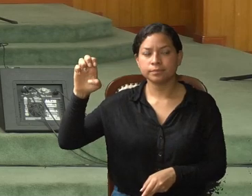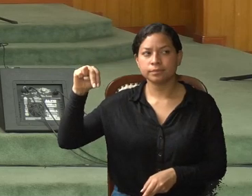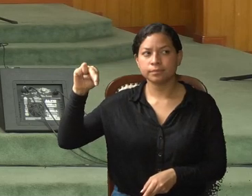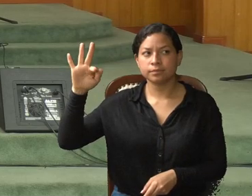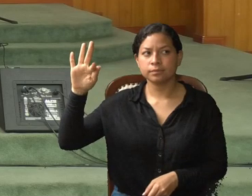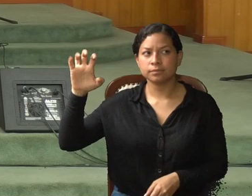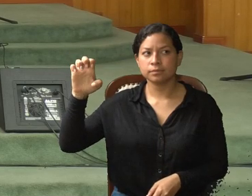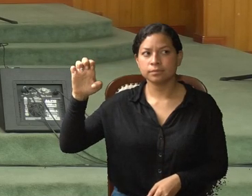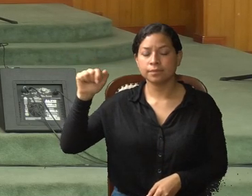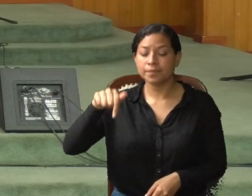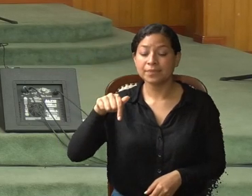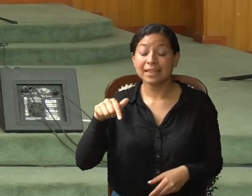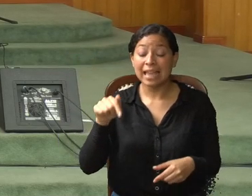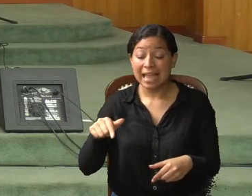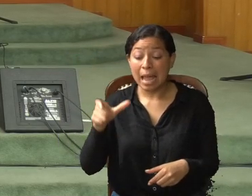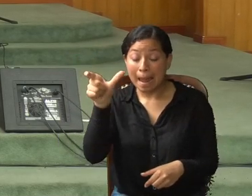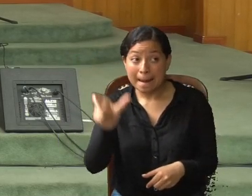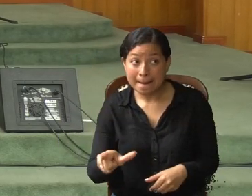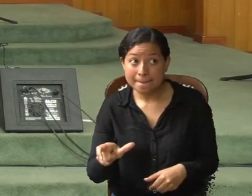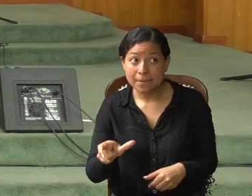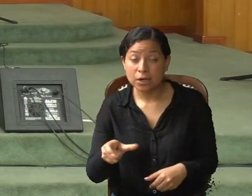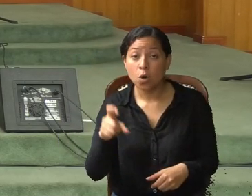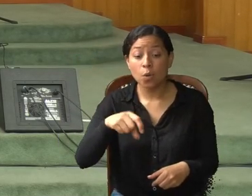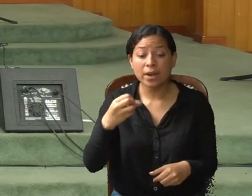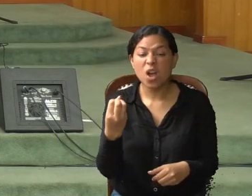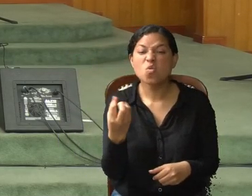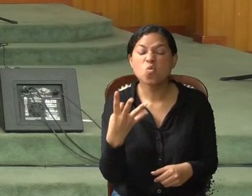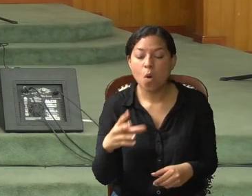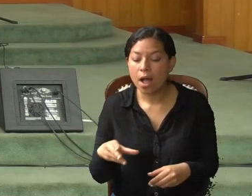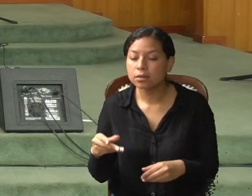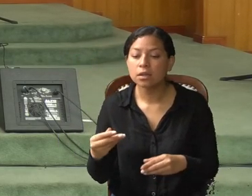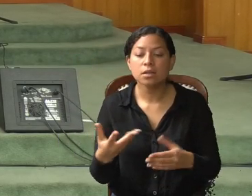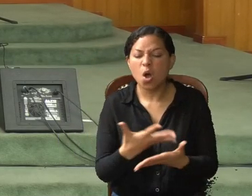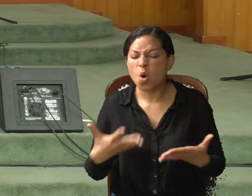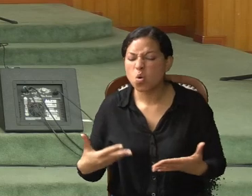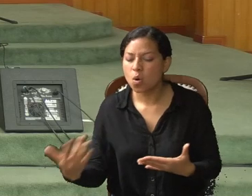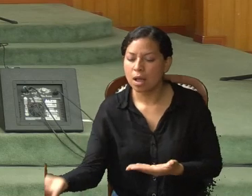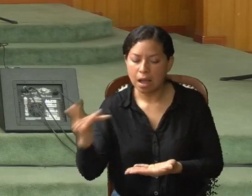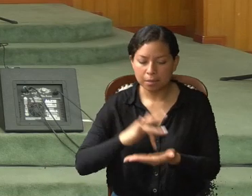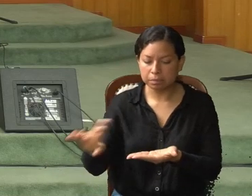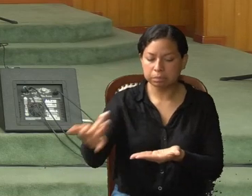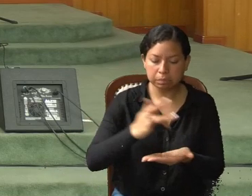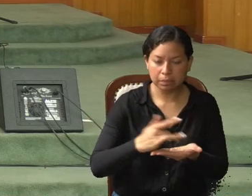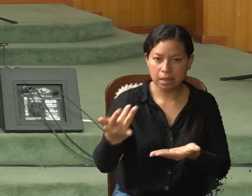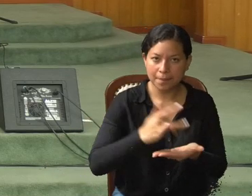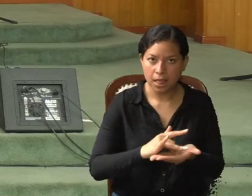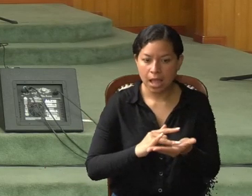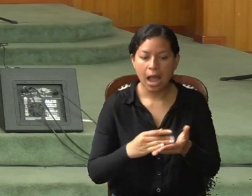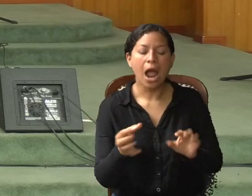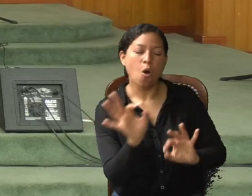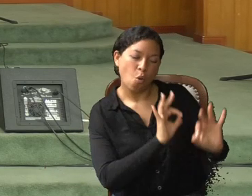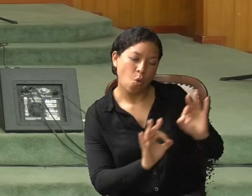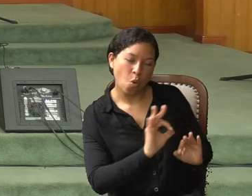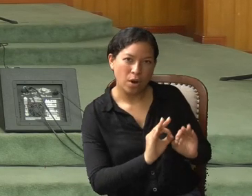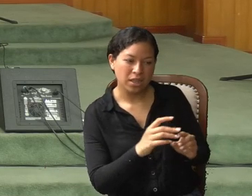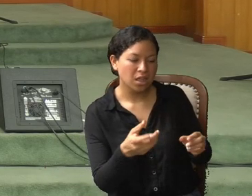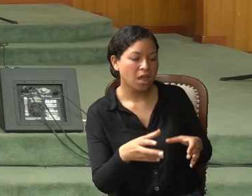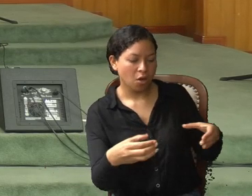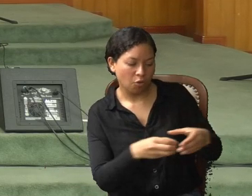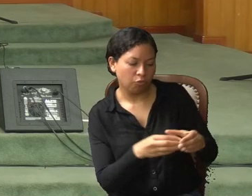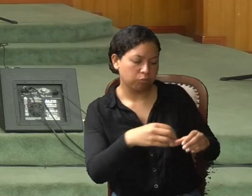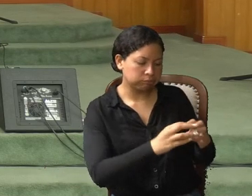cortar todos los hierros y todos los materiales especiales que llegaban para poderlos usar en la producción de vehículos.